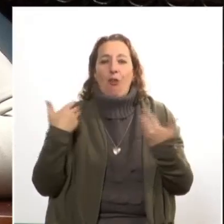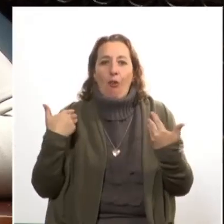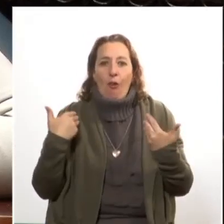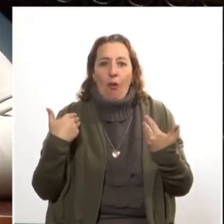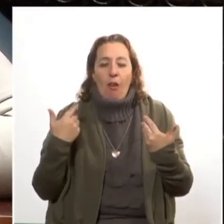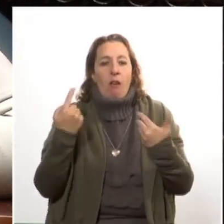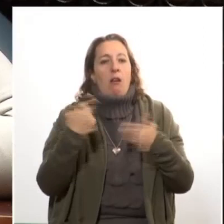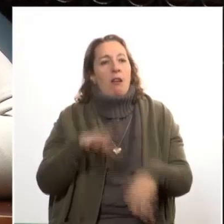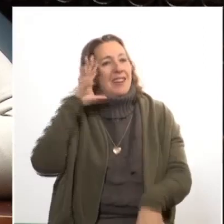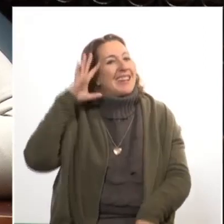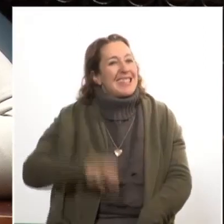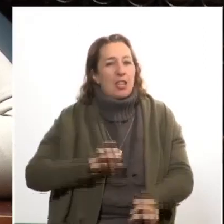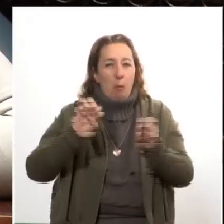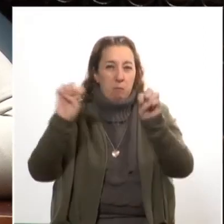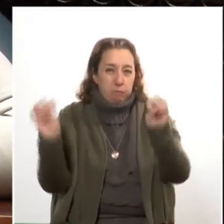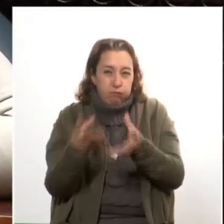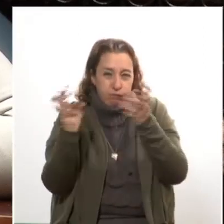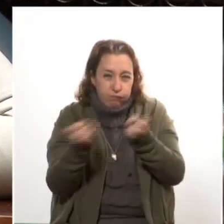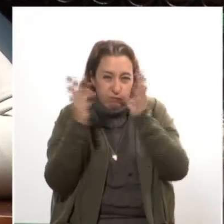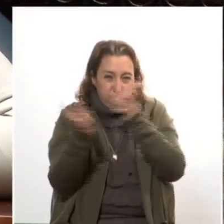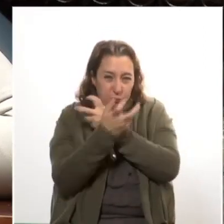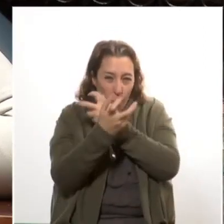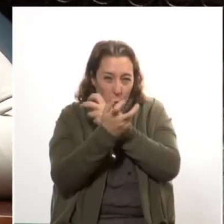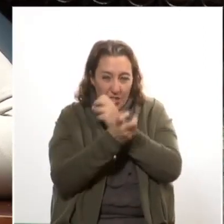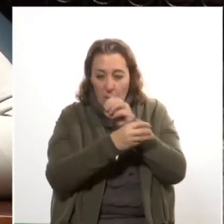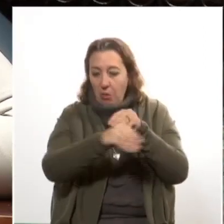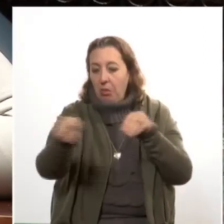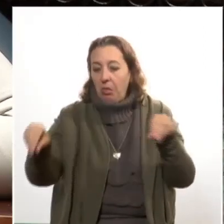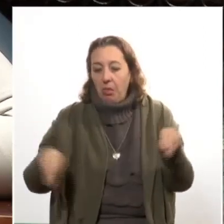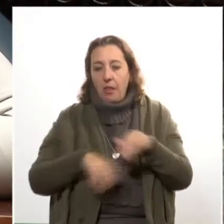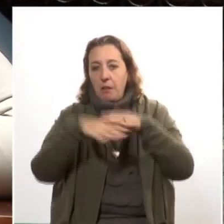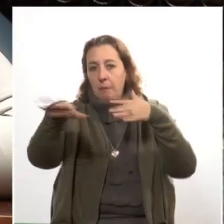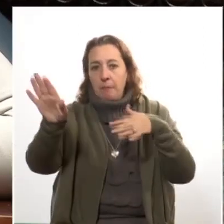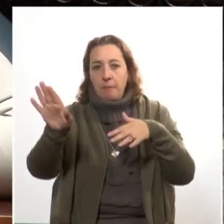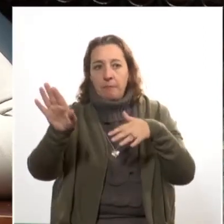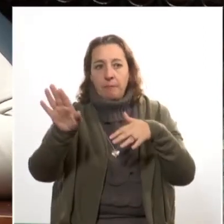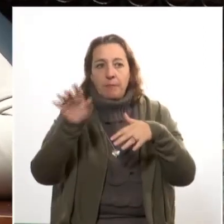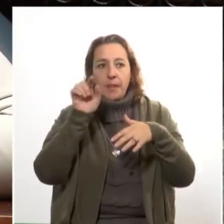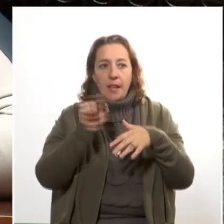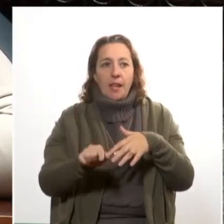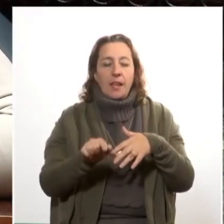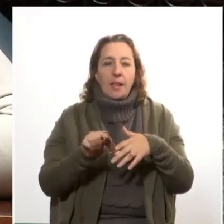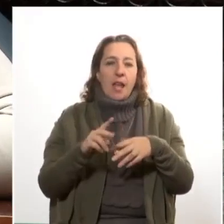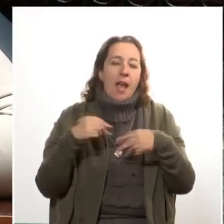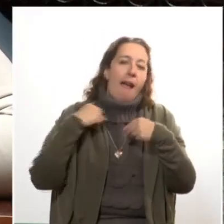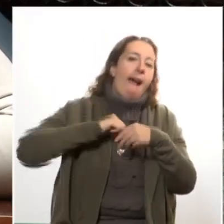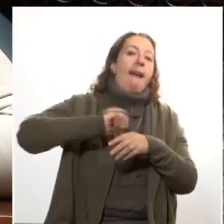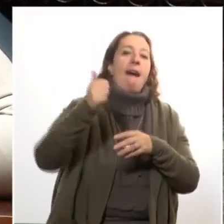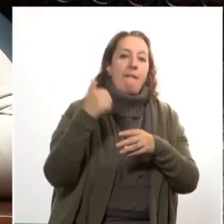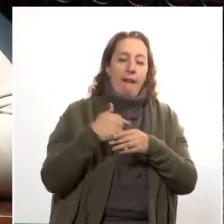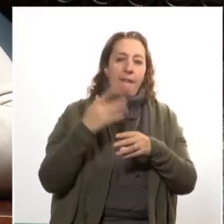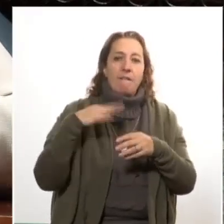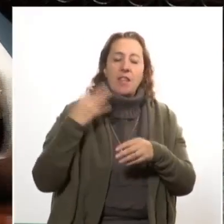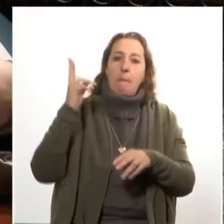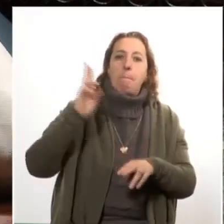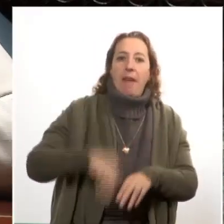creyendo que incinerando sus huesos, esparciendo sus cenizas al aire, podían vencer a la vida. Pero,